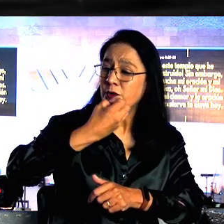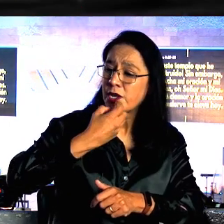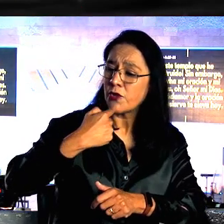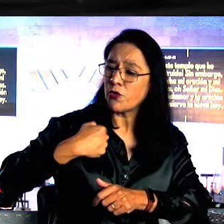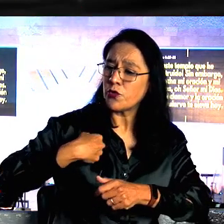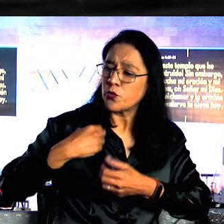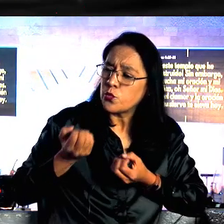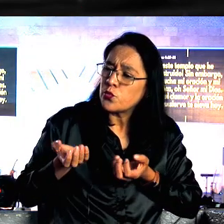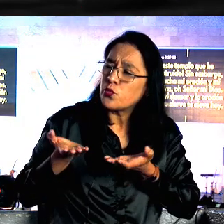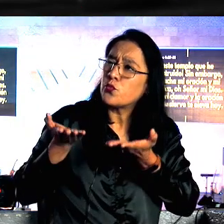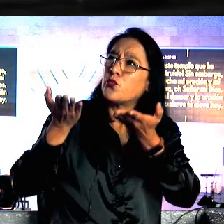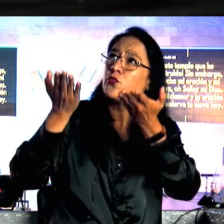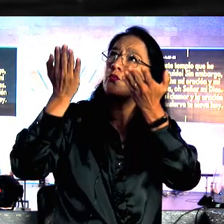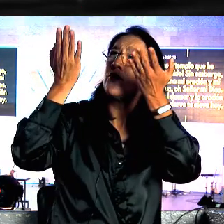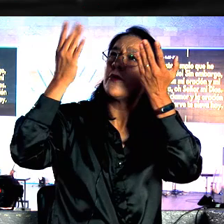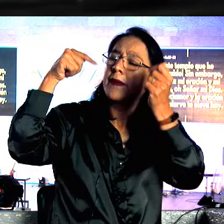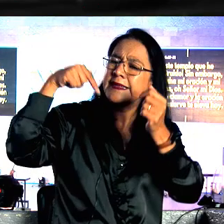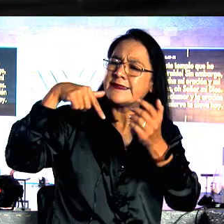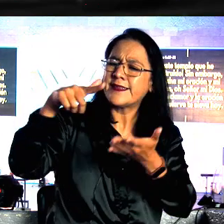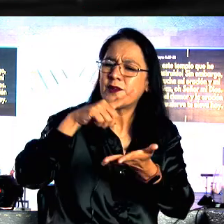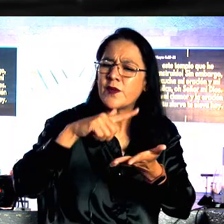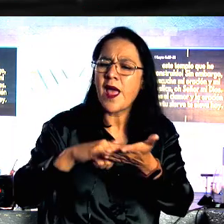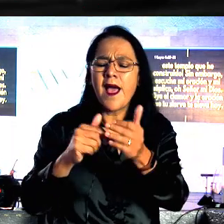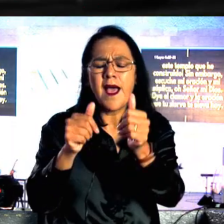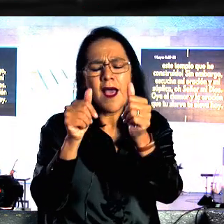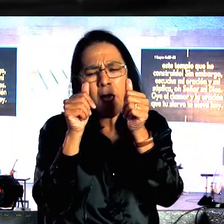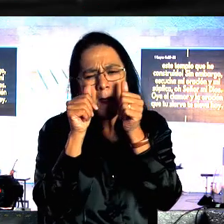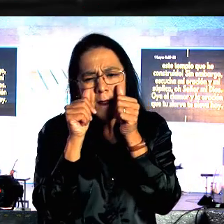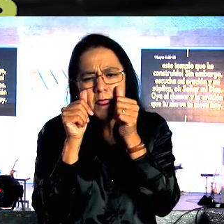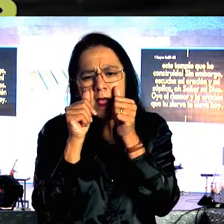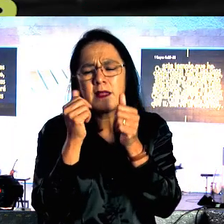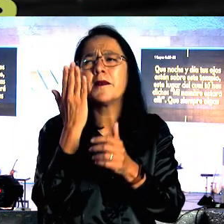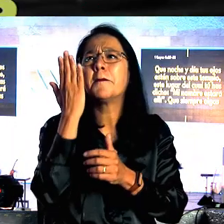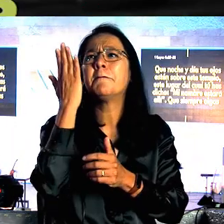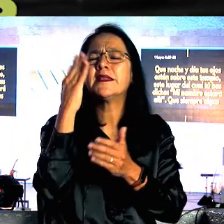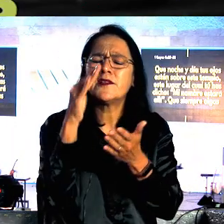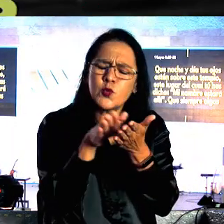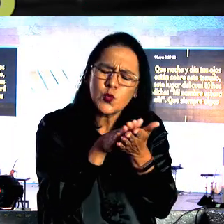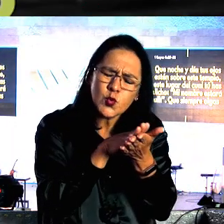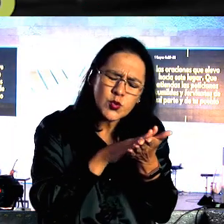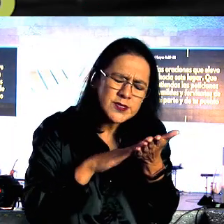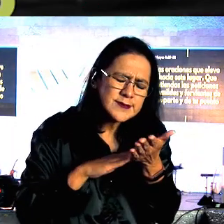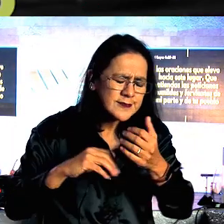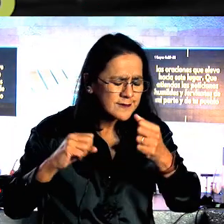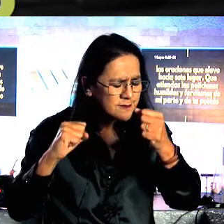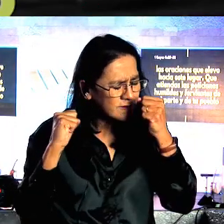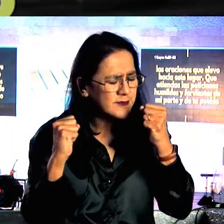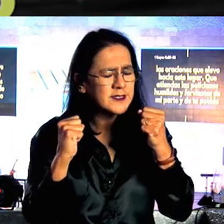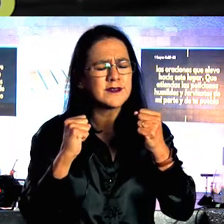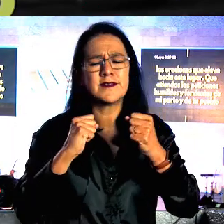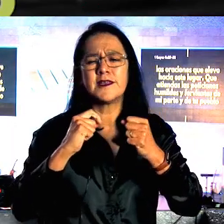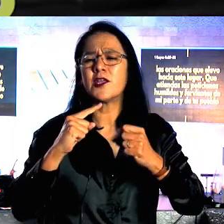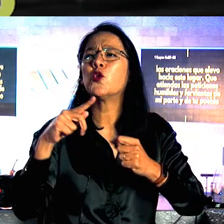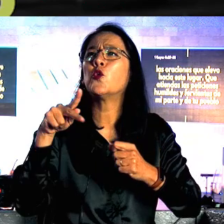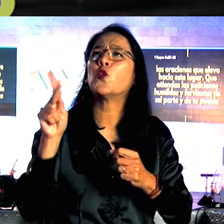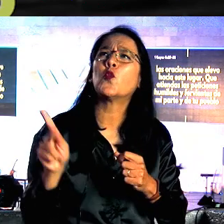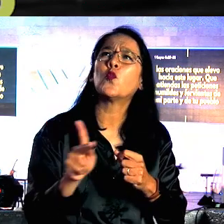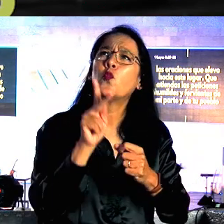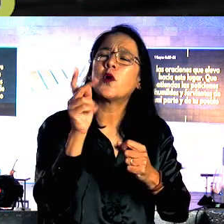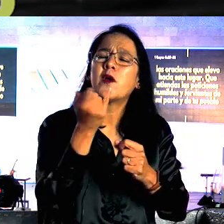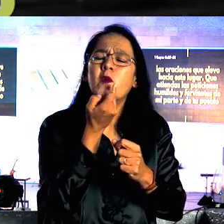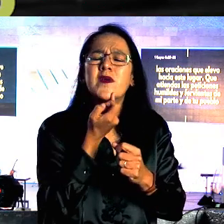elevo hacia este lugar. Que atiendas las peticiones humildes y fervientes de mi parte y de tu pueblo